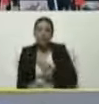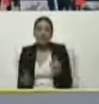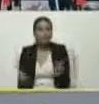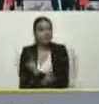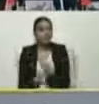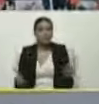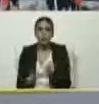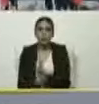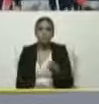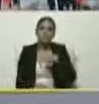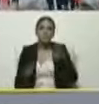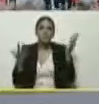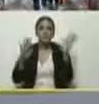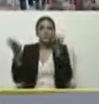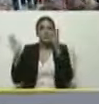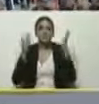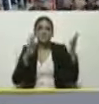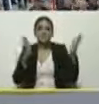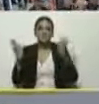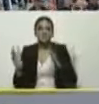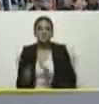nosotros.